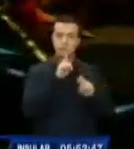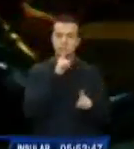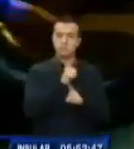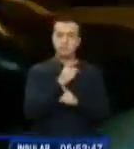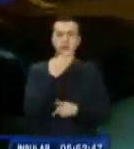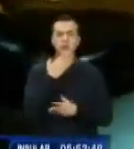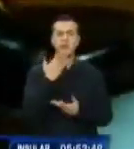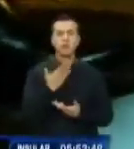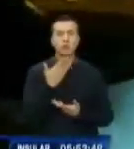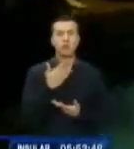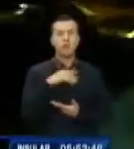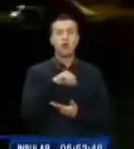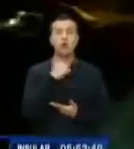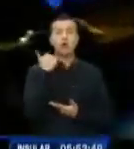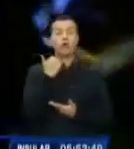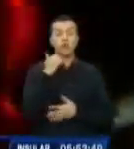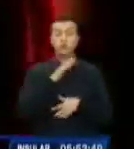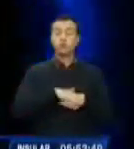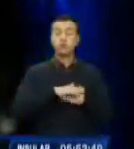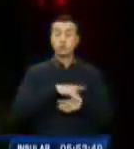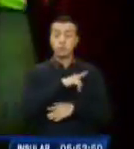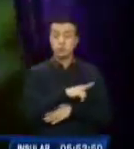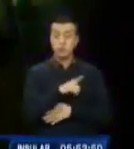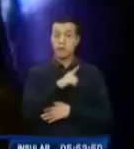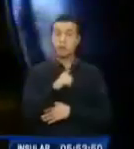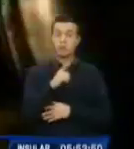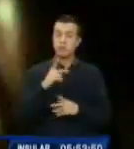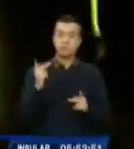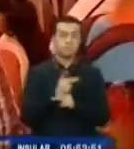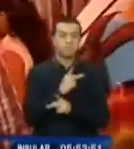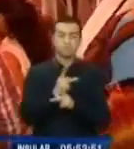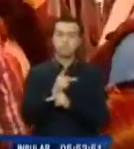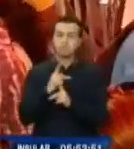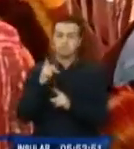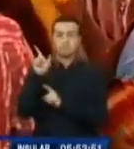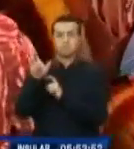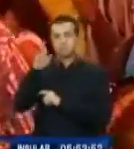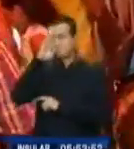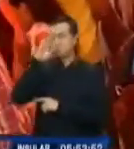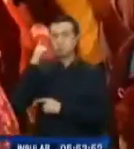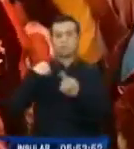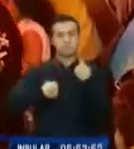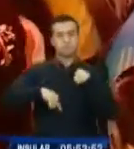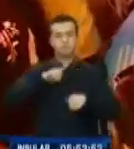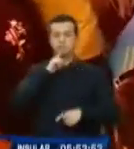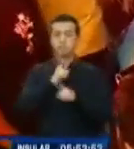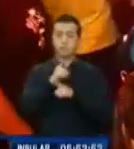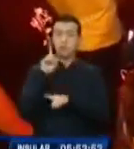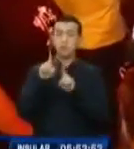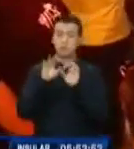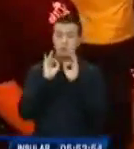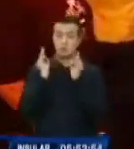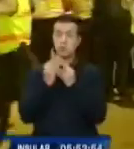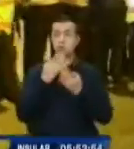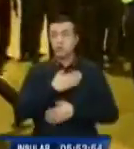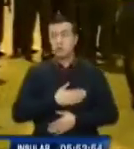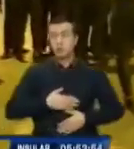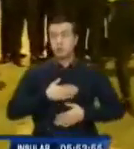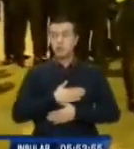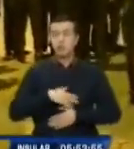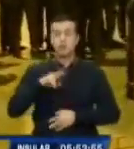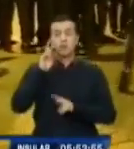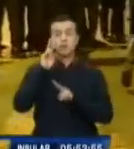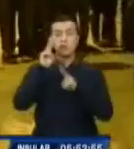para dar con el paradero de los responsables de este tipo de actos, que incluso puso en riesgo la vida de familias que disfrutaban de un